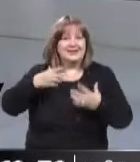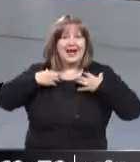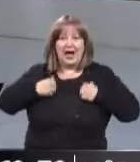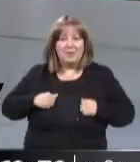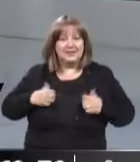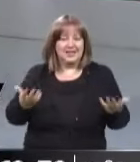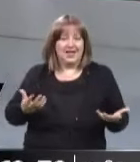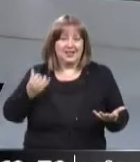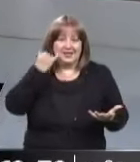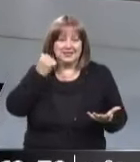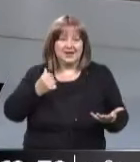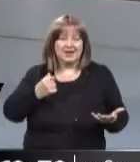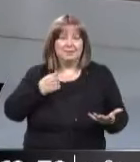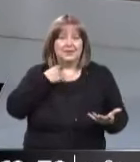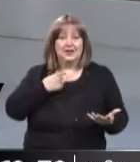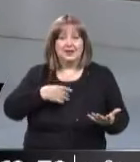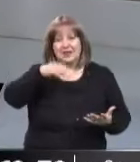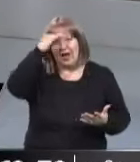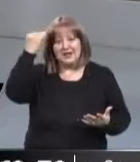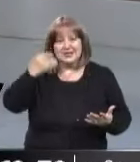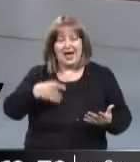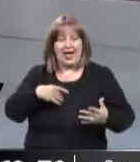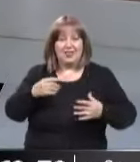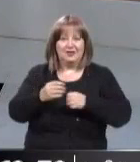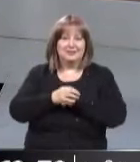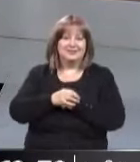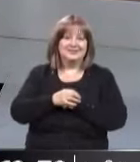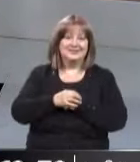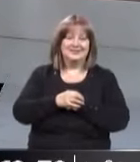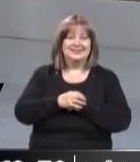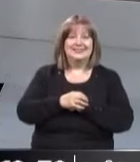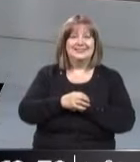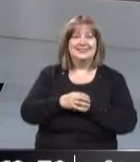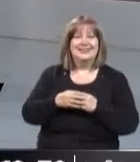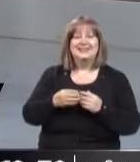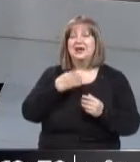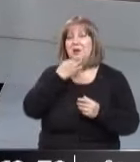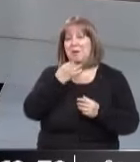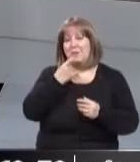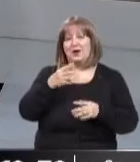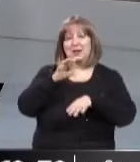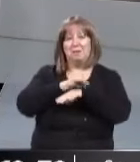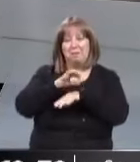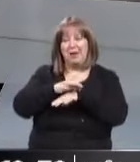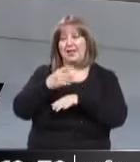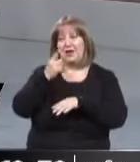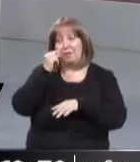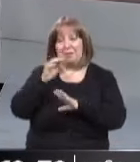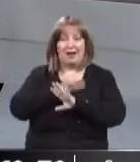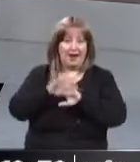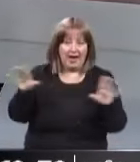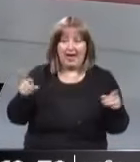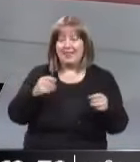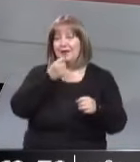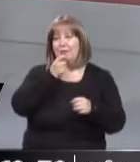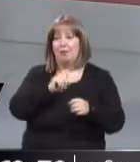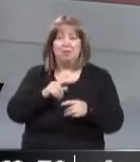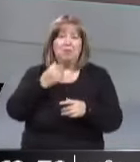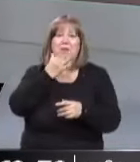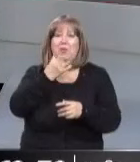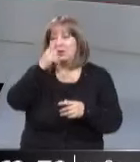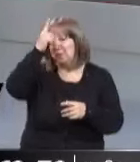Sí, pobrecito. Estoy podrido. Yo salgo. No me llevan a la cancha, quiero ir a la cancha. Es hermosa aparte esa cancha, la más linda